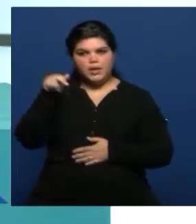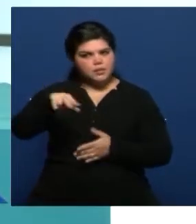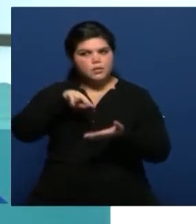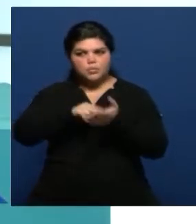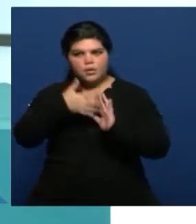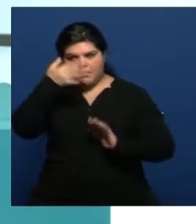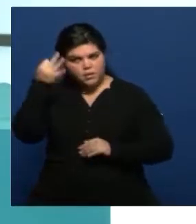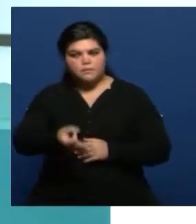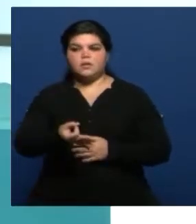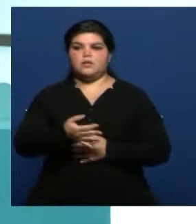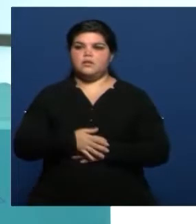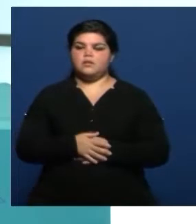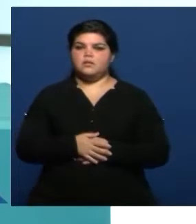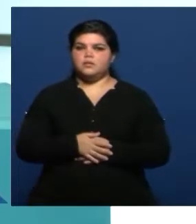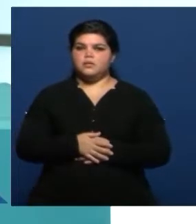problema. Por eso